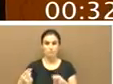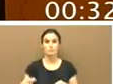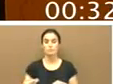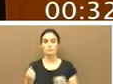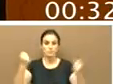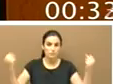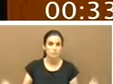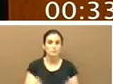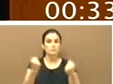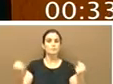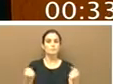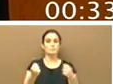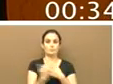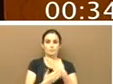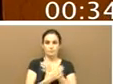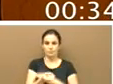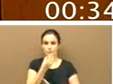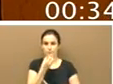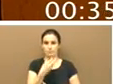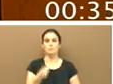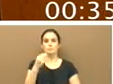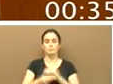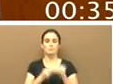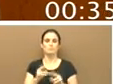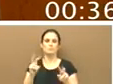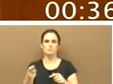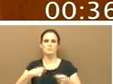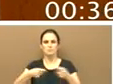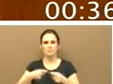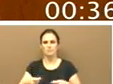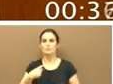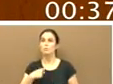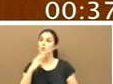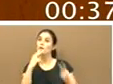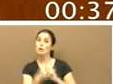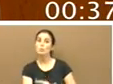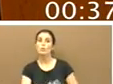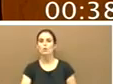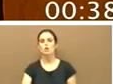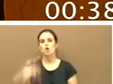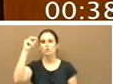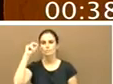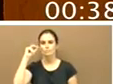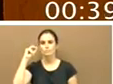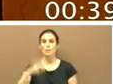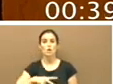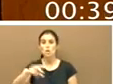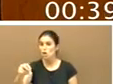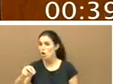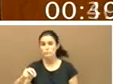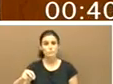que aplicó el Gobierno socialista en materia de comercio, la respuesta, señorías, es no. No